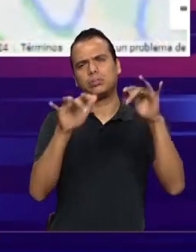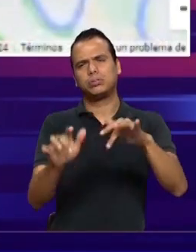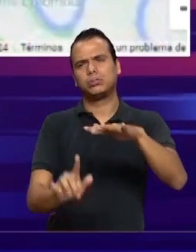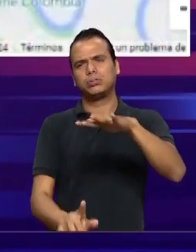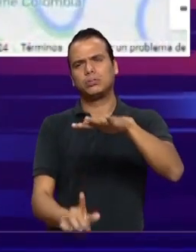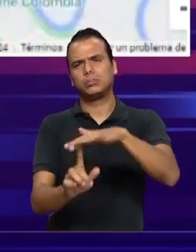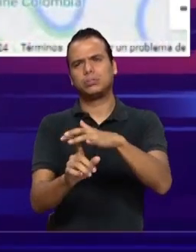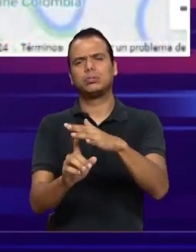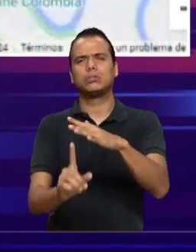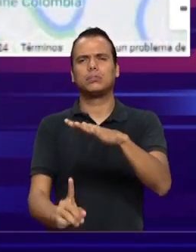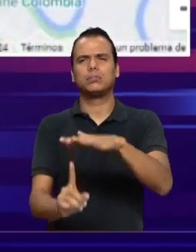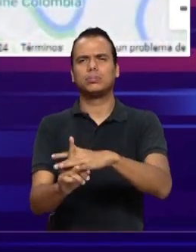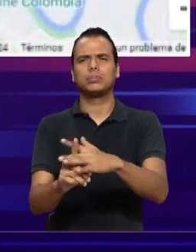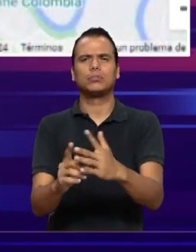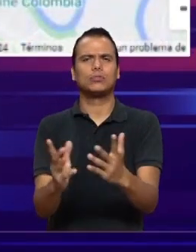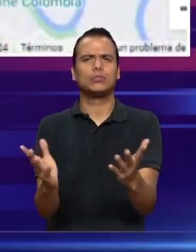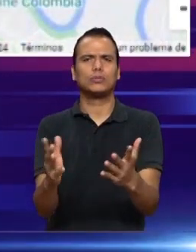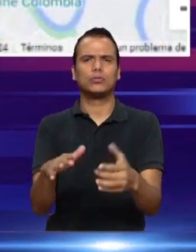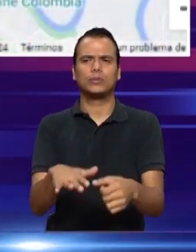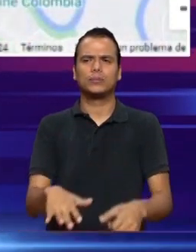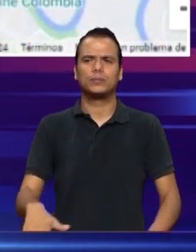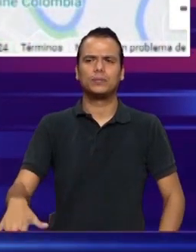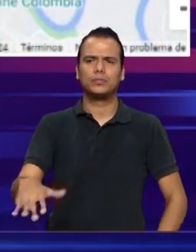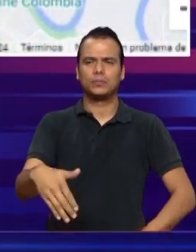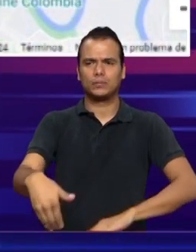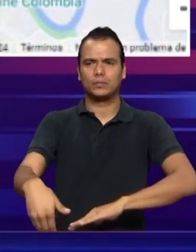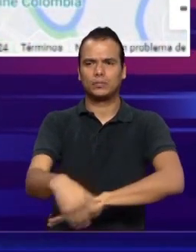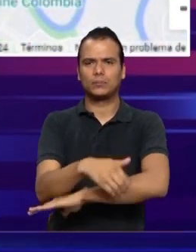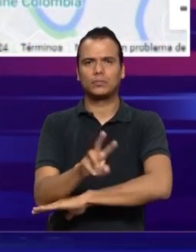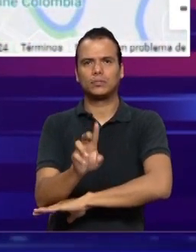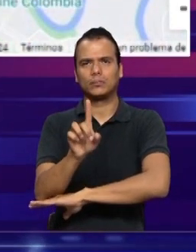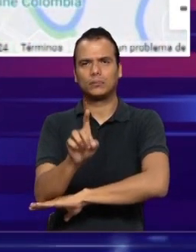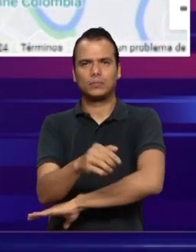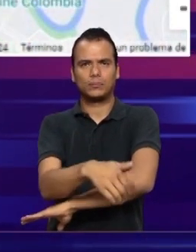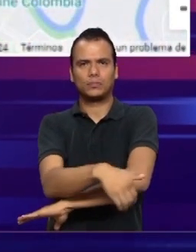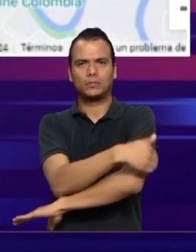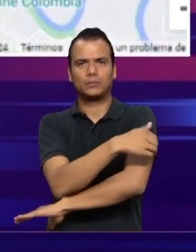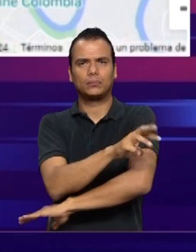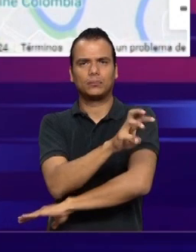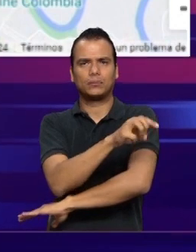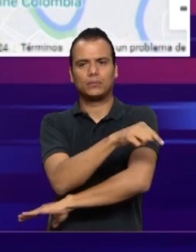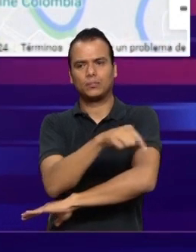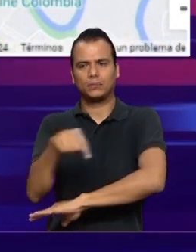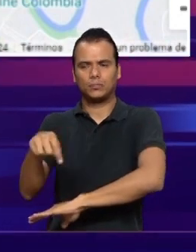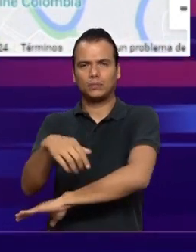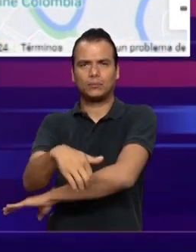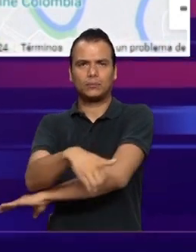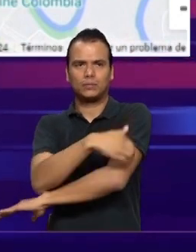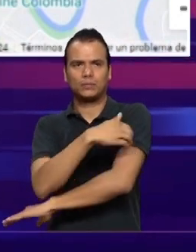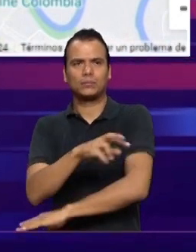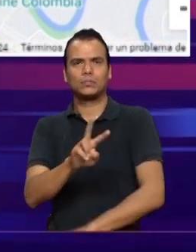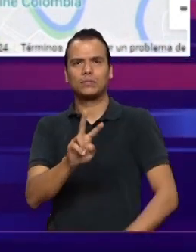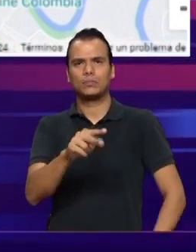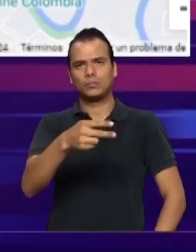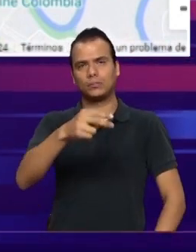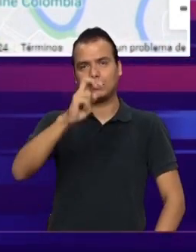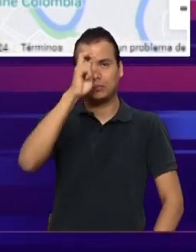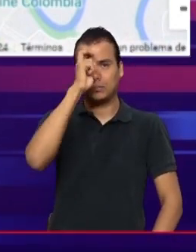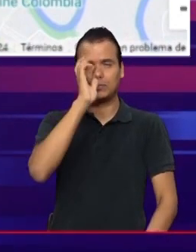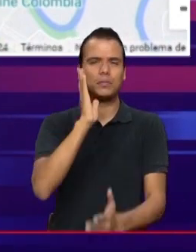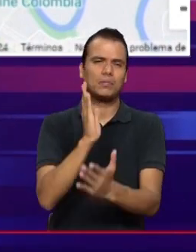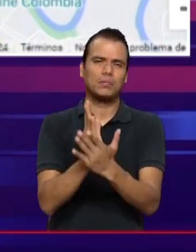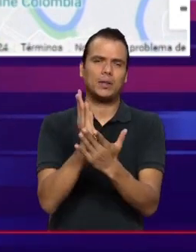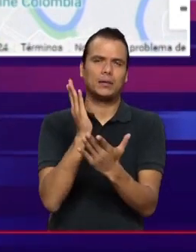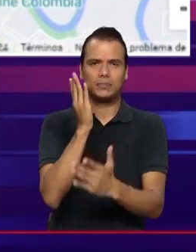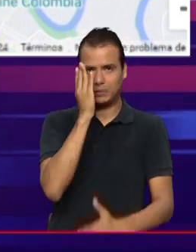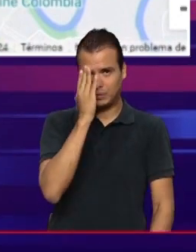el momento en el sector de la calle 26 entre carreras octava y avenida Segunda Norte. Sabemos nosotros que este es el principal par